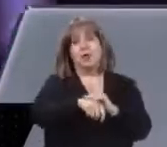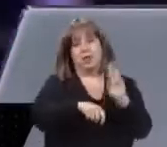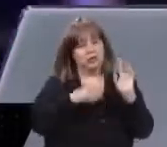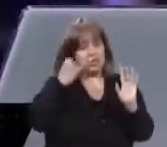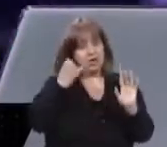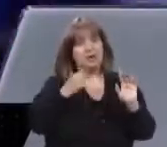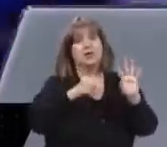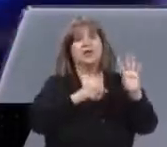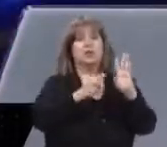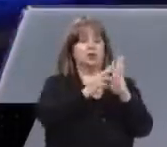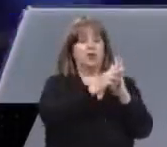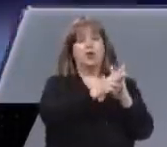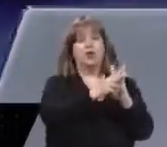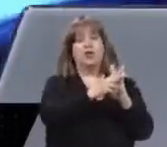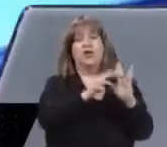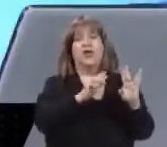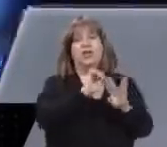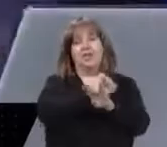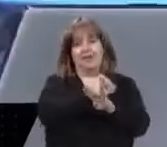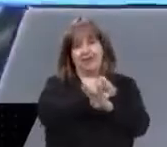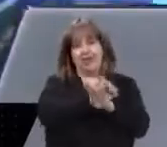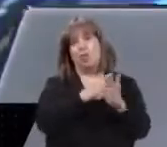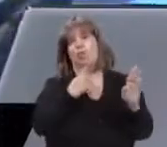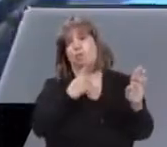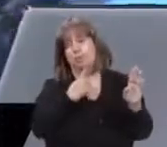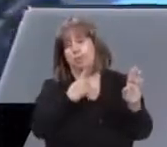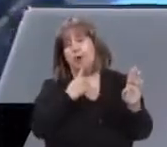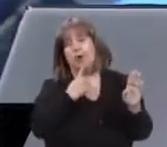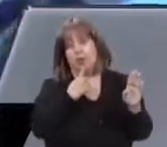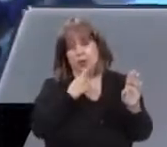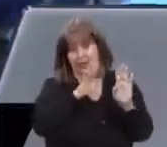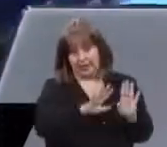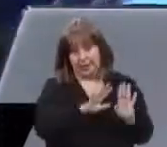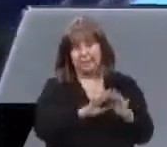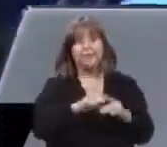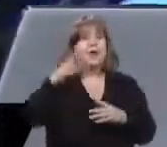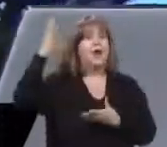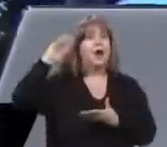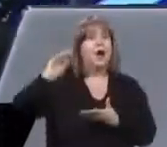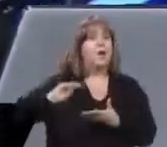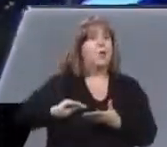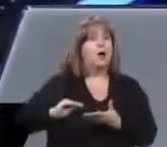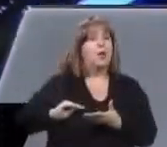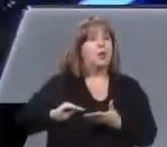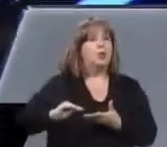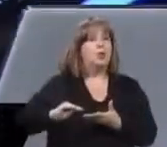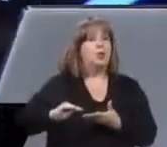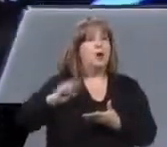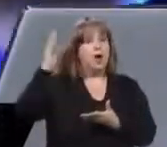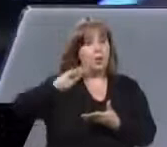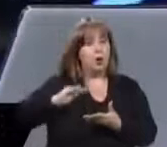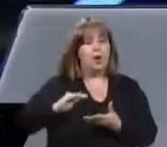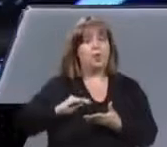continuar avanzando en la investigación. Si te parece, Julián, vamos a escuchar el abogado de los que están hoy